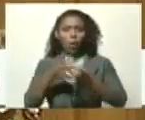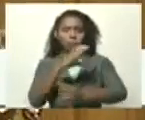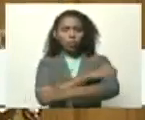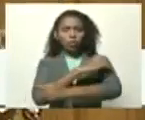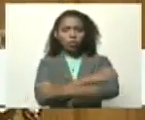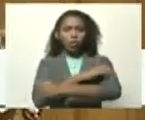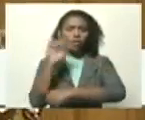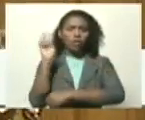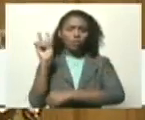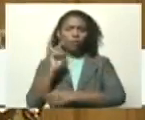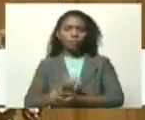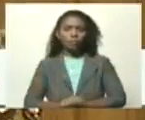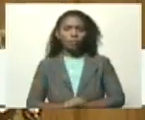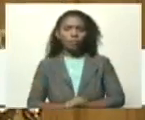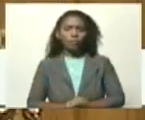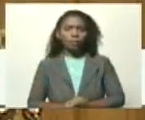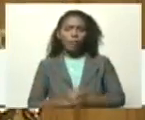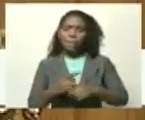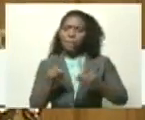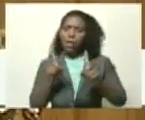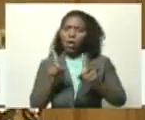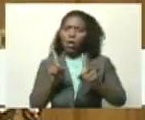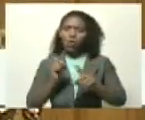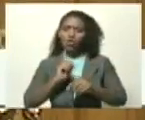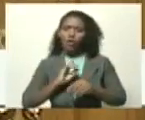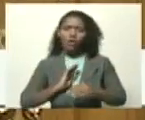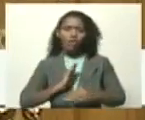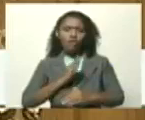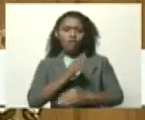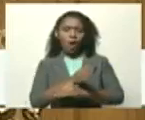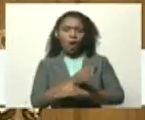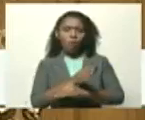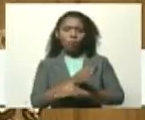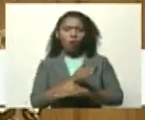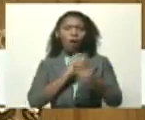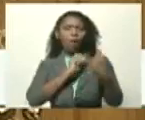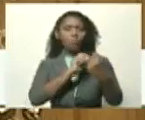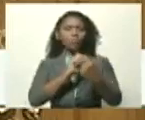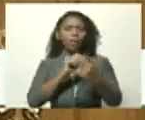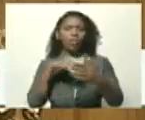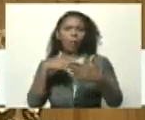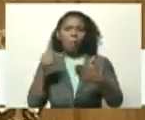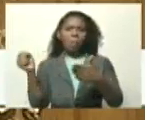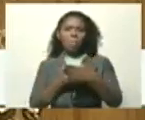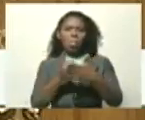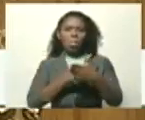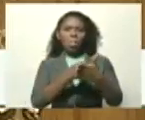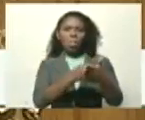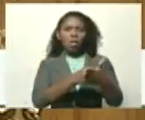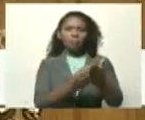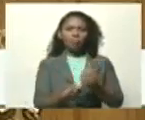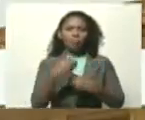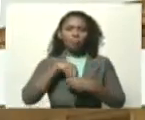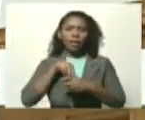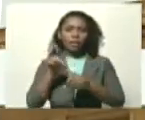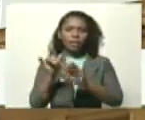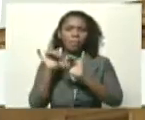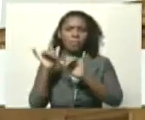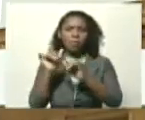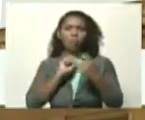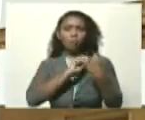oposición venezolana. Pero no vayan a un diálogo para después sabotear internamente ese mismo